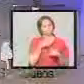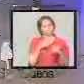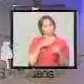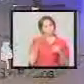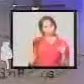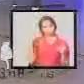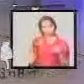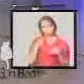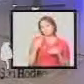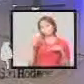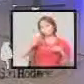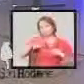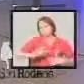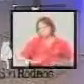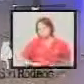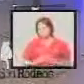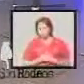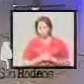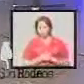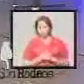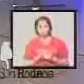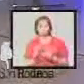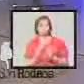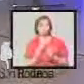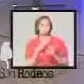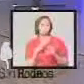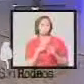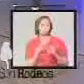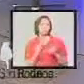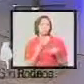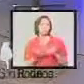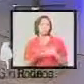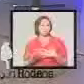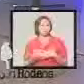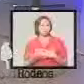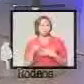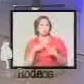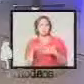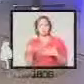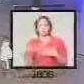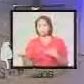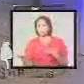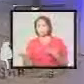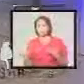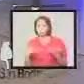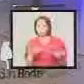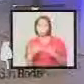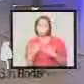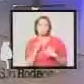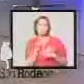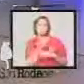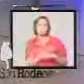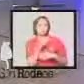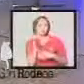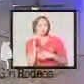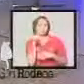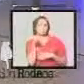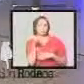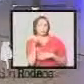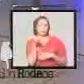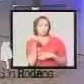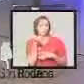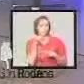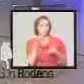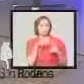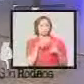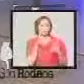y les dicen que no hay, o por los problemas de pago. ¿Dónde realmente cree usted, como conocedor